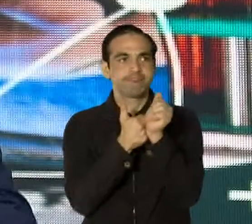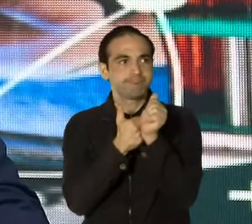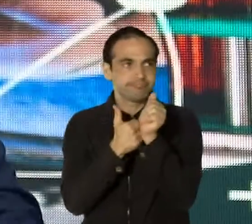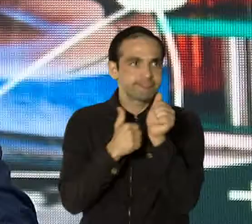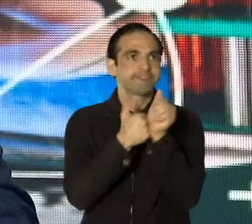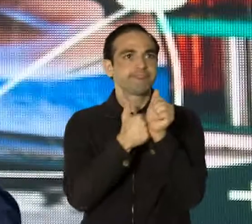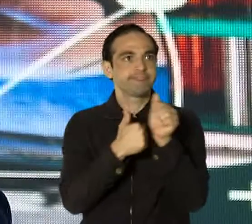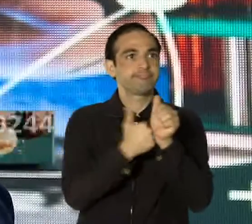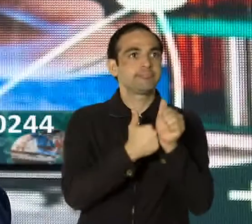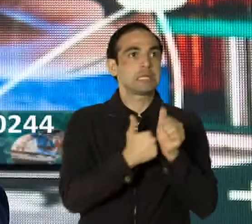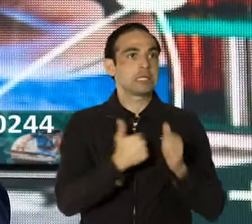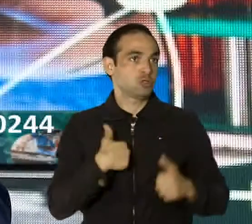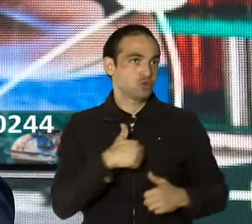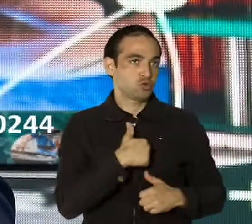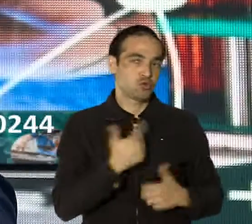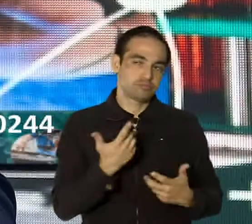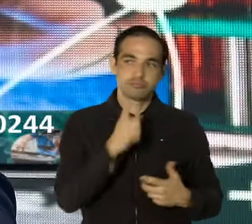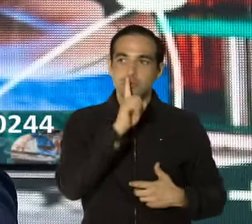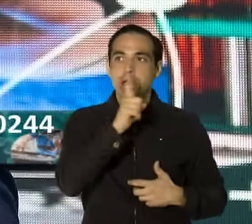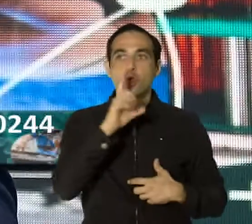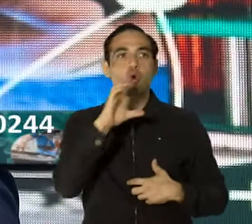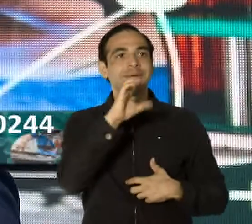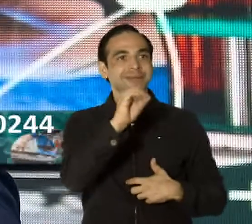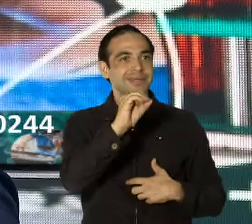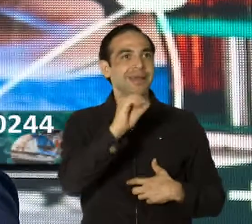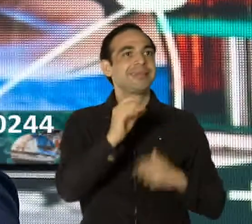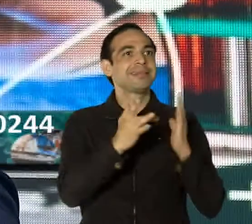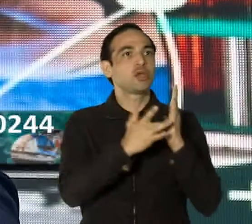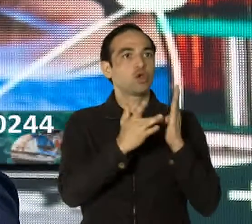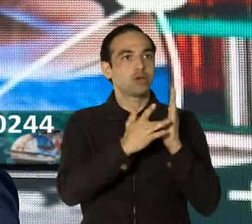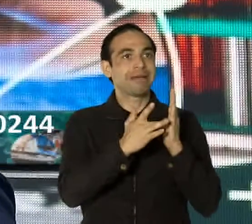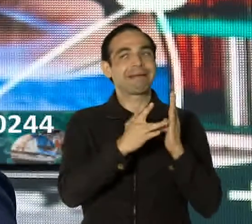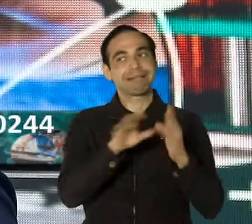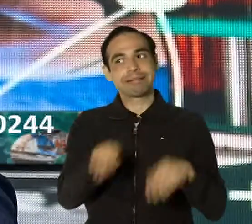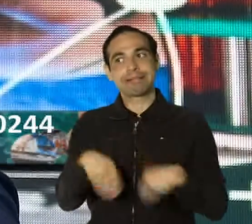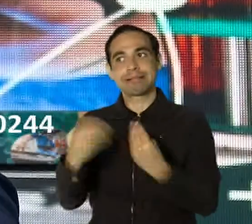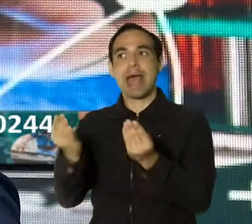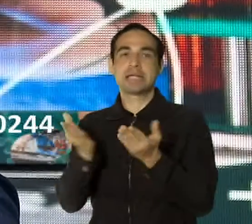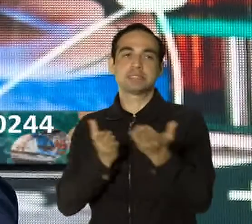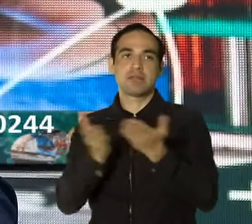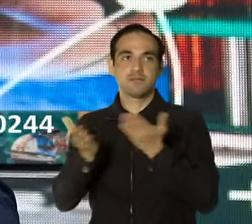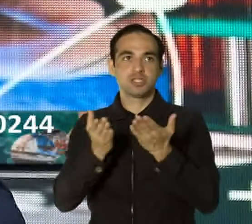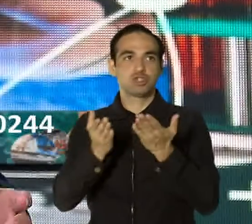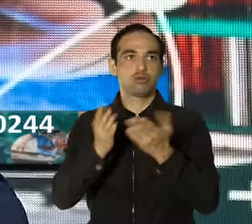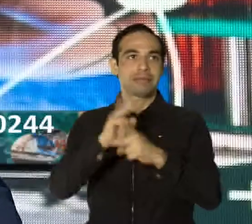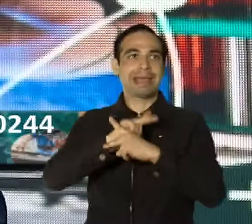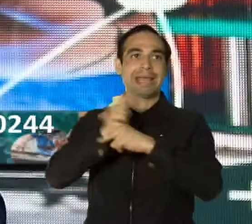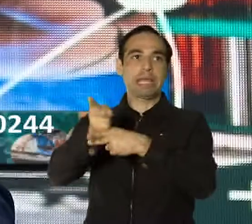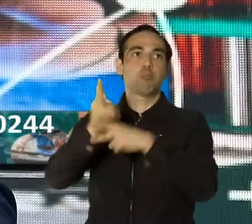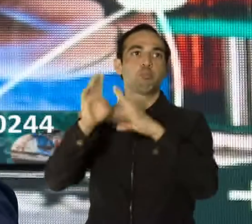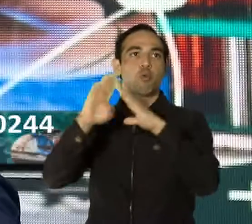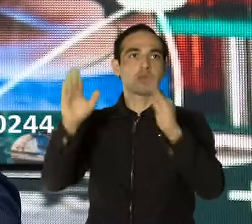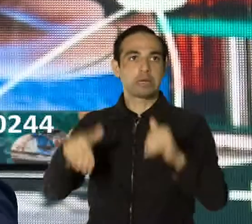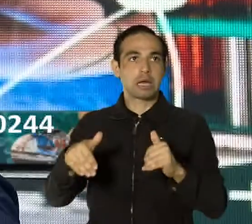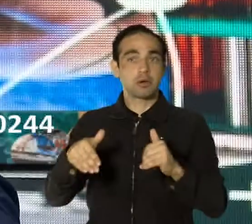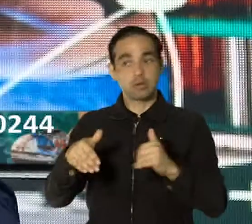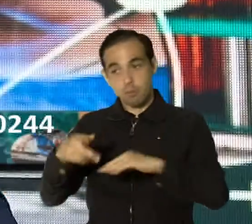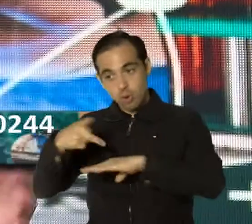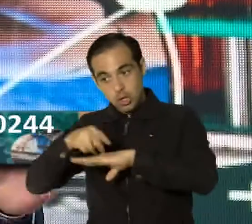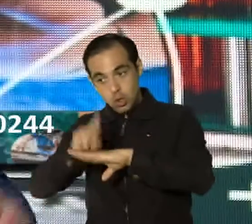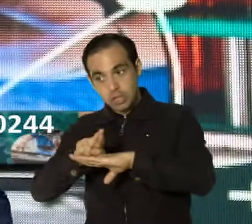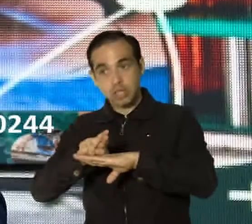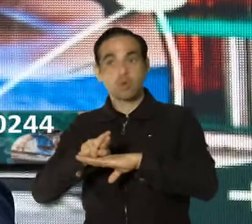una compañía de tecnología que brinda servicios hipotecarios dentro y fuera de la isla de Puerto Rico, incluyendo Islas